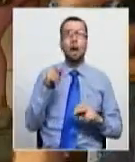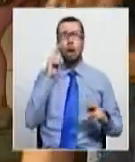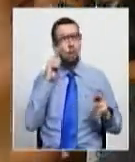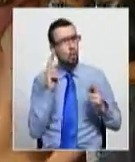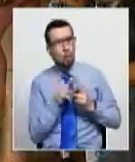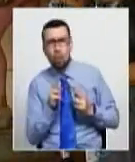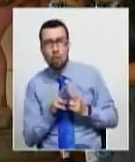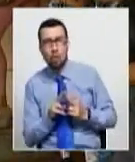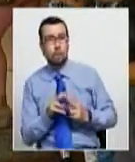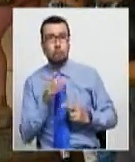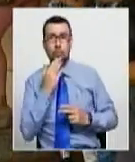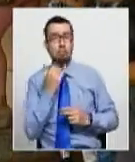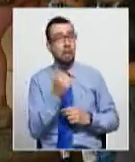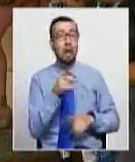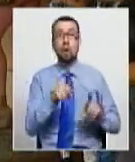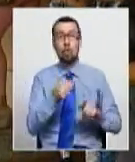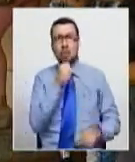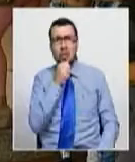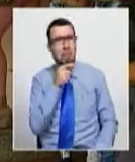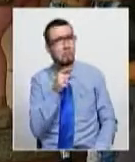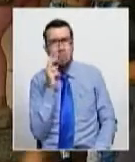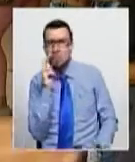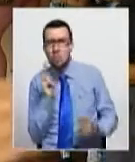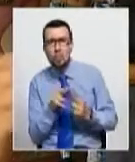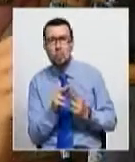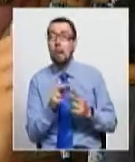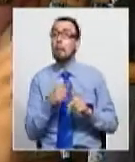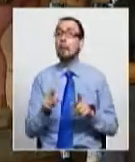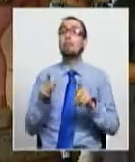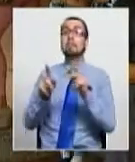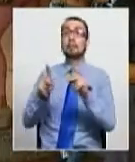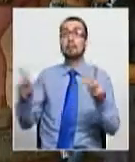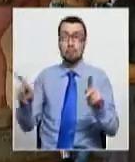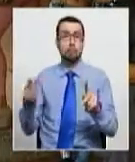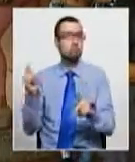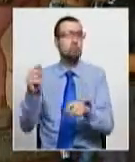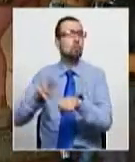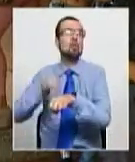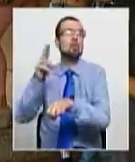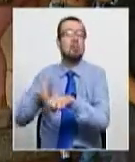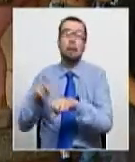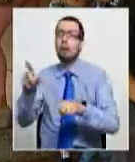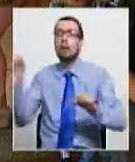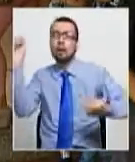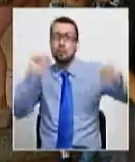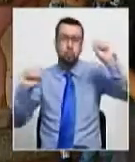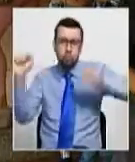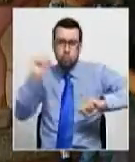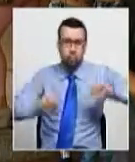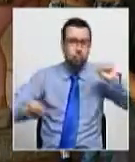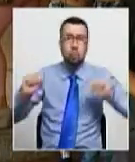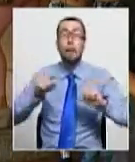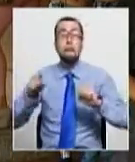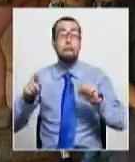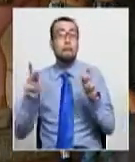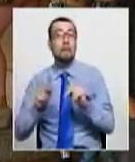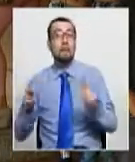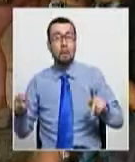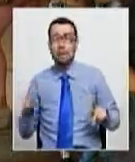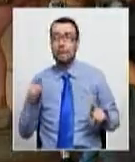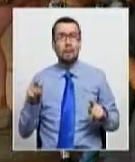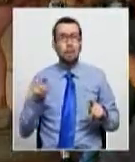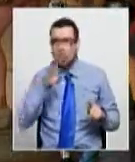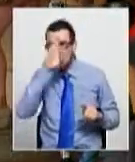las que de noticias más o menos tienen entendido de que se puede tratar el problema pero las personas del común las amas de casa las personas que por lo